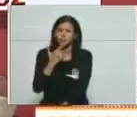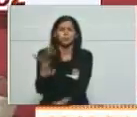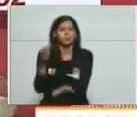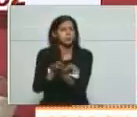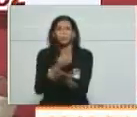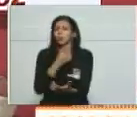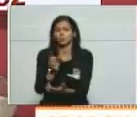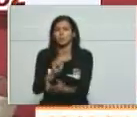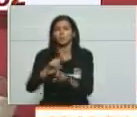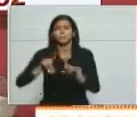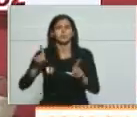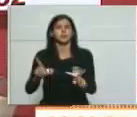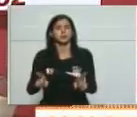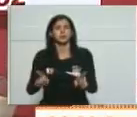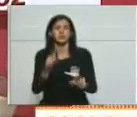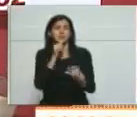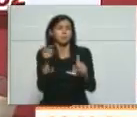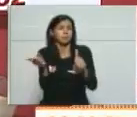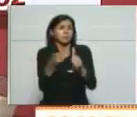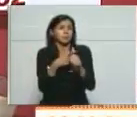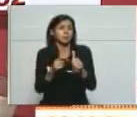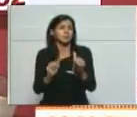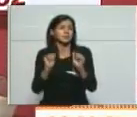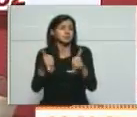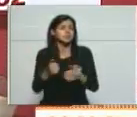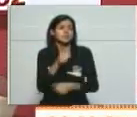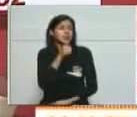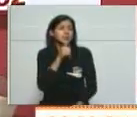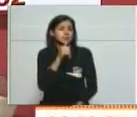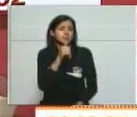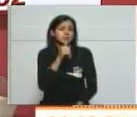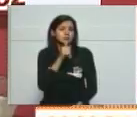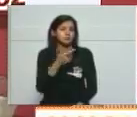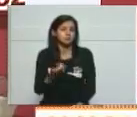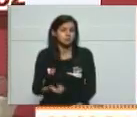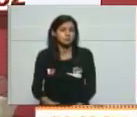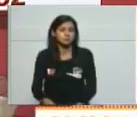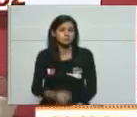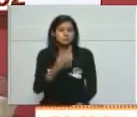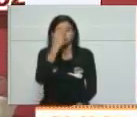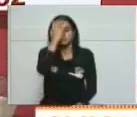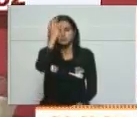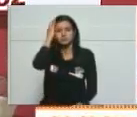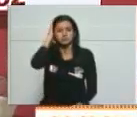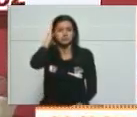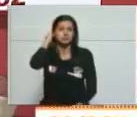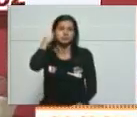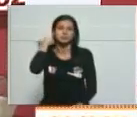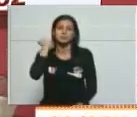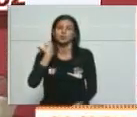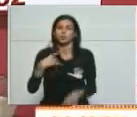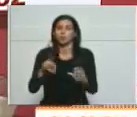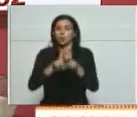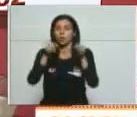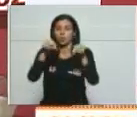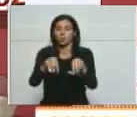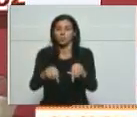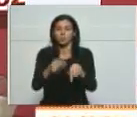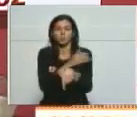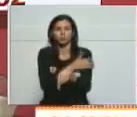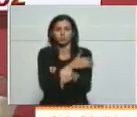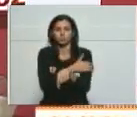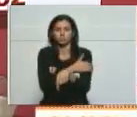Pero todo tiene su comienzo. Todo tiene su comienzo. Así como hoy, que esa oposición